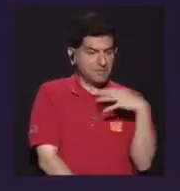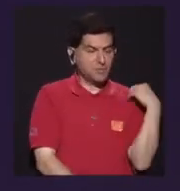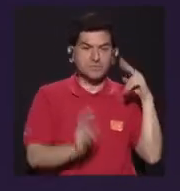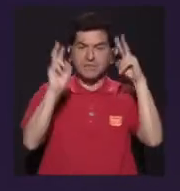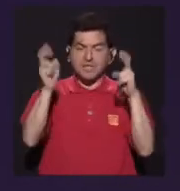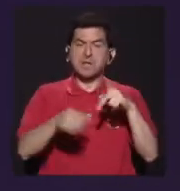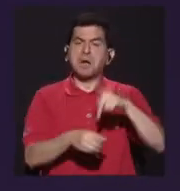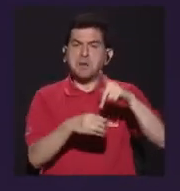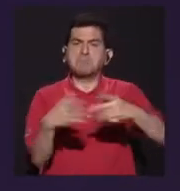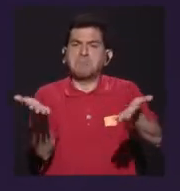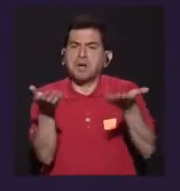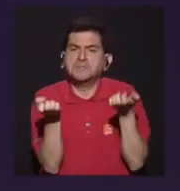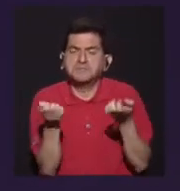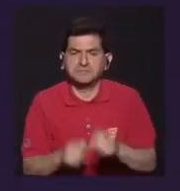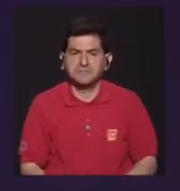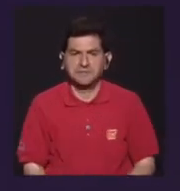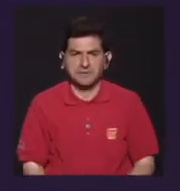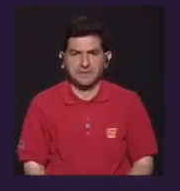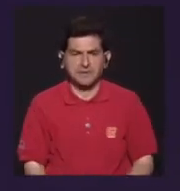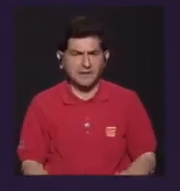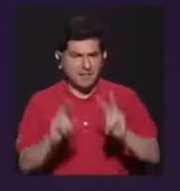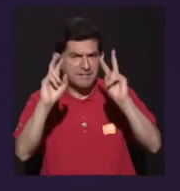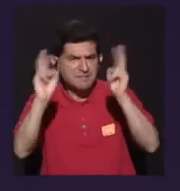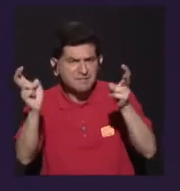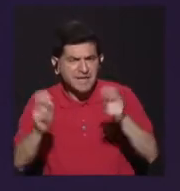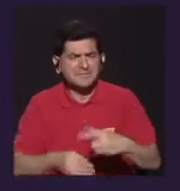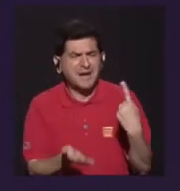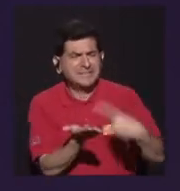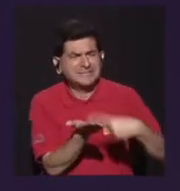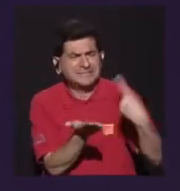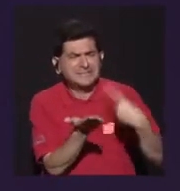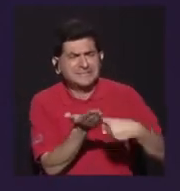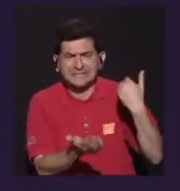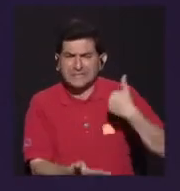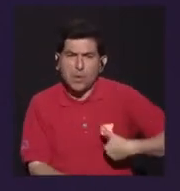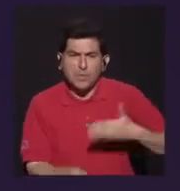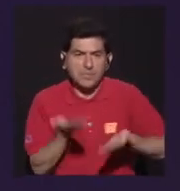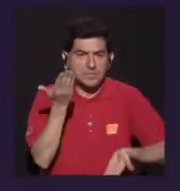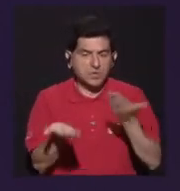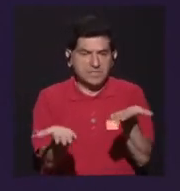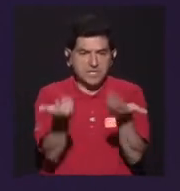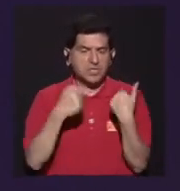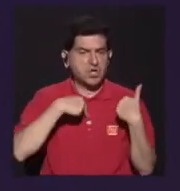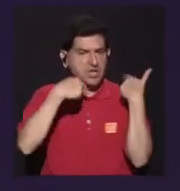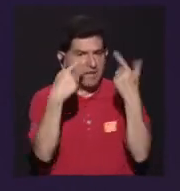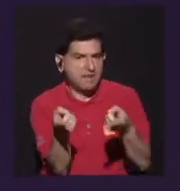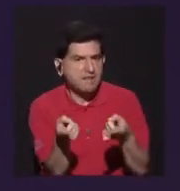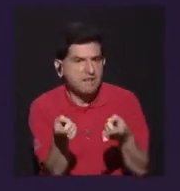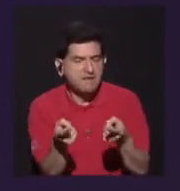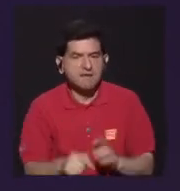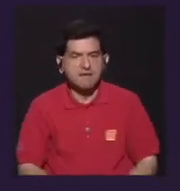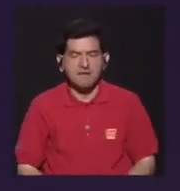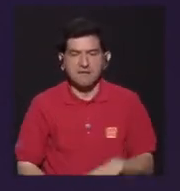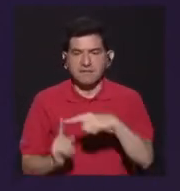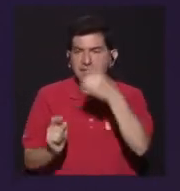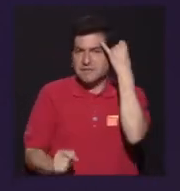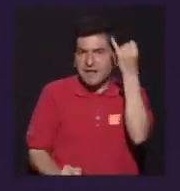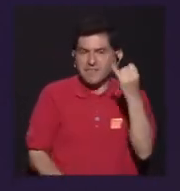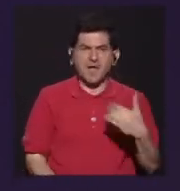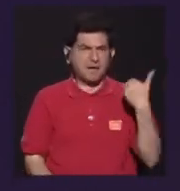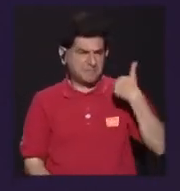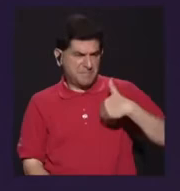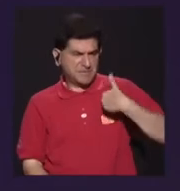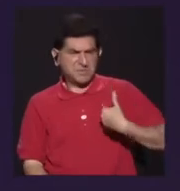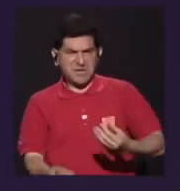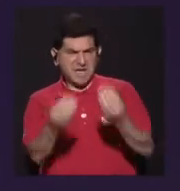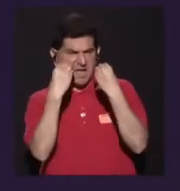y participan. Cuando ha sido un tema muy controversial para hombres o que tal vez no quieren ir, ¿verdad? Desde el constructo de que piensan que masculinidad es que